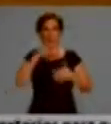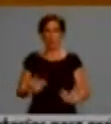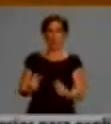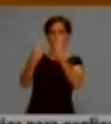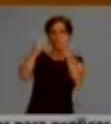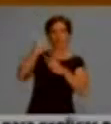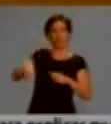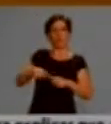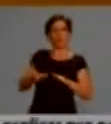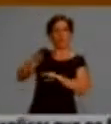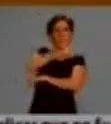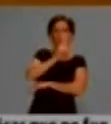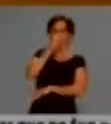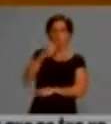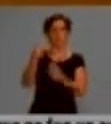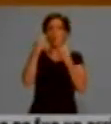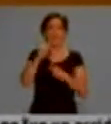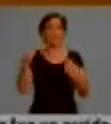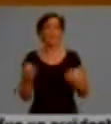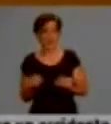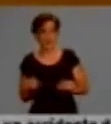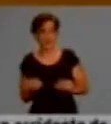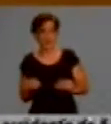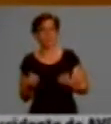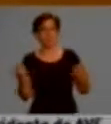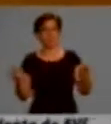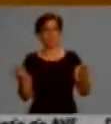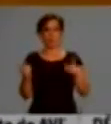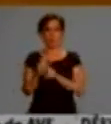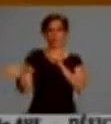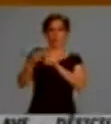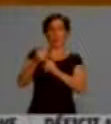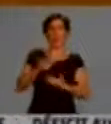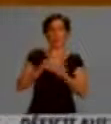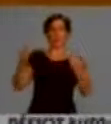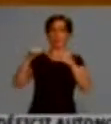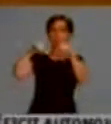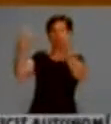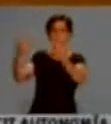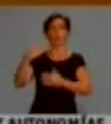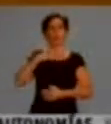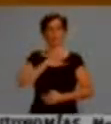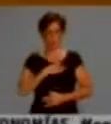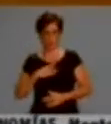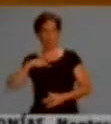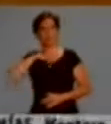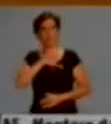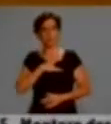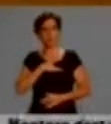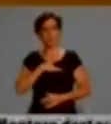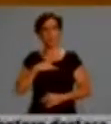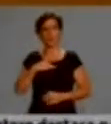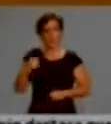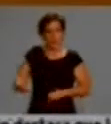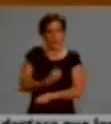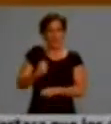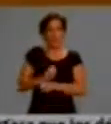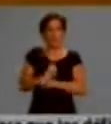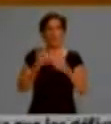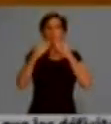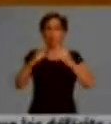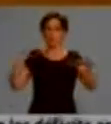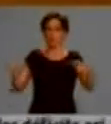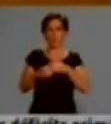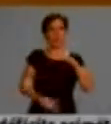año? Lograr este punto de confianza exterior nos ha costado mucho. Es el fruto del esfuerzo del conjunto de la